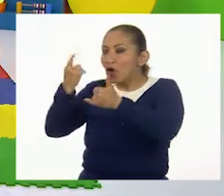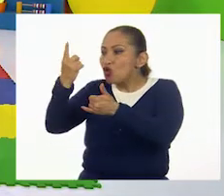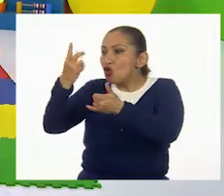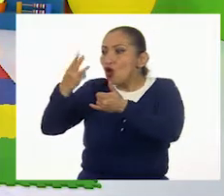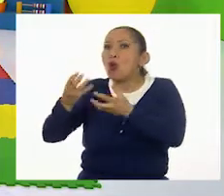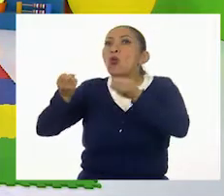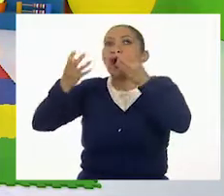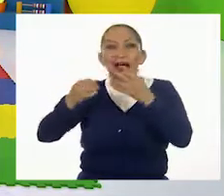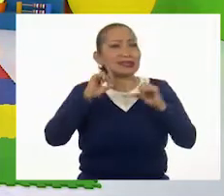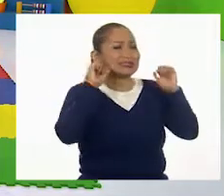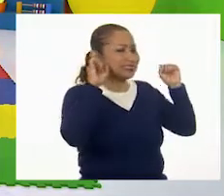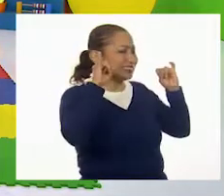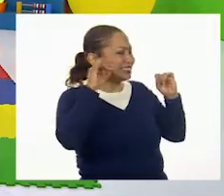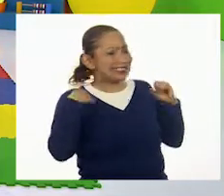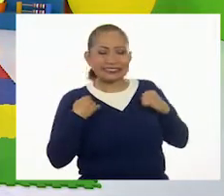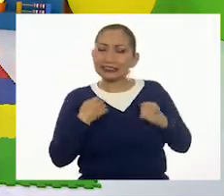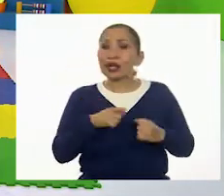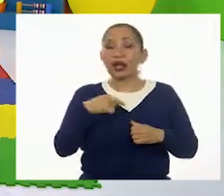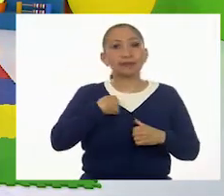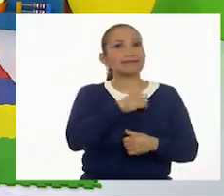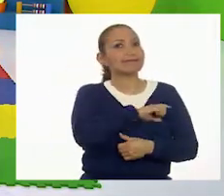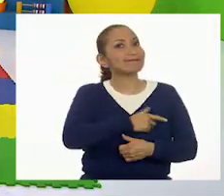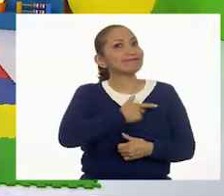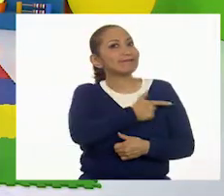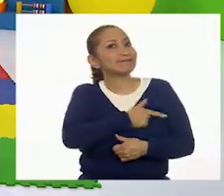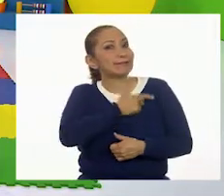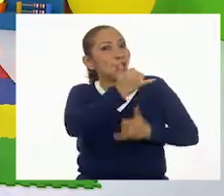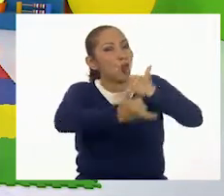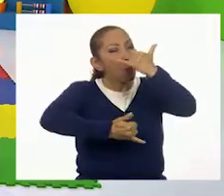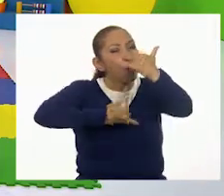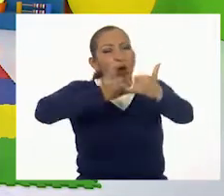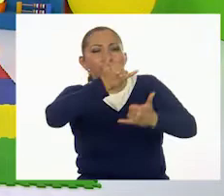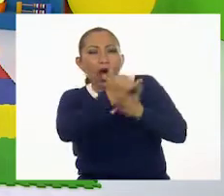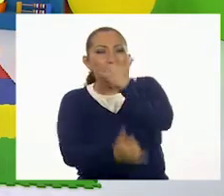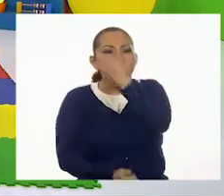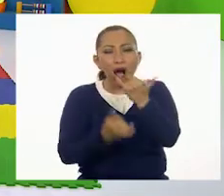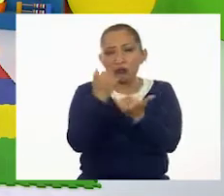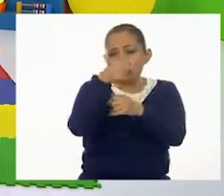conteo? ¡Sí! ¡Nos encanta jugar con